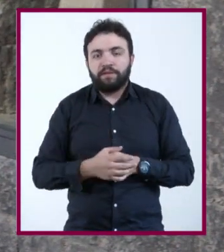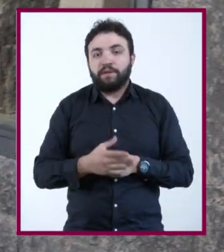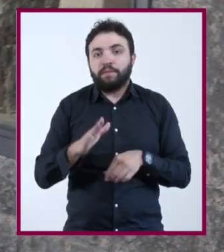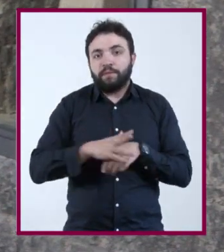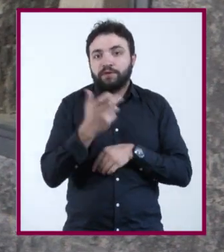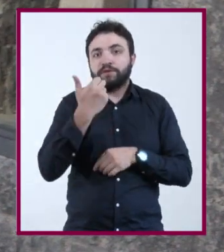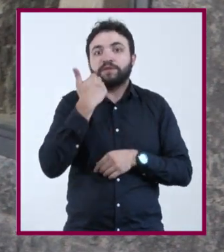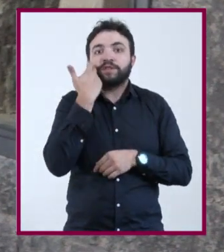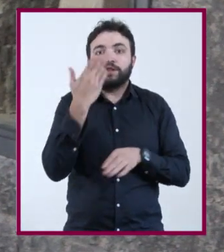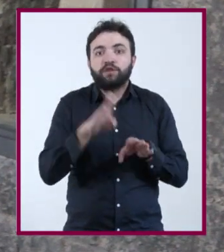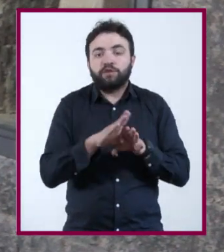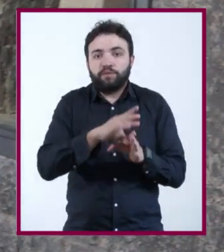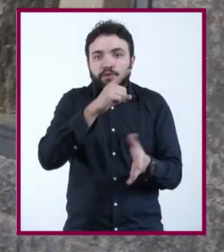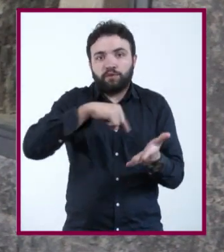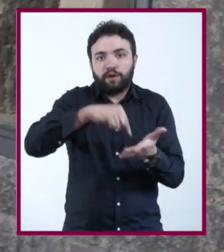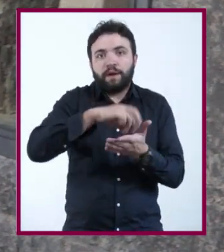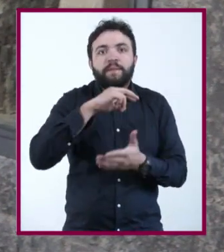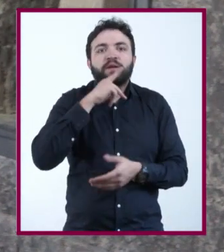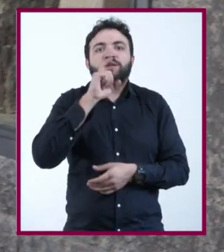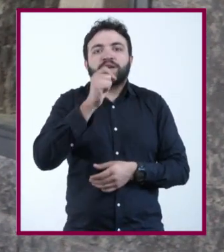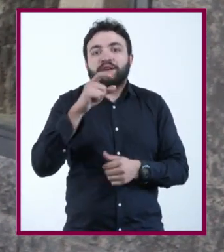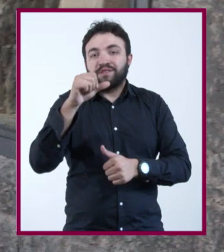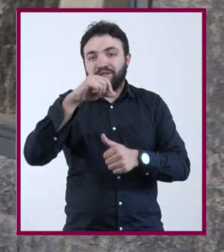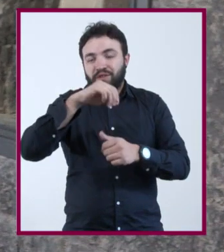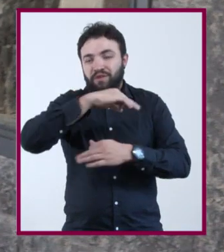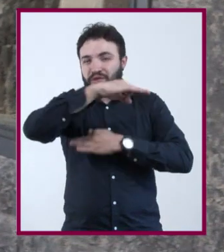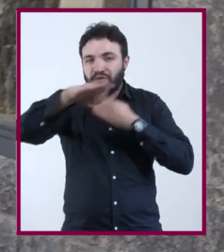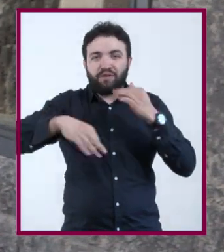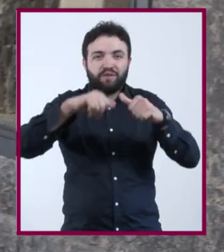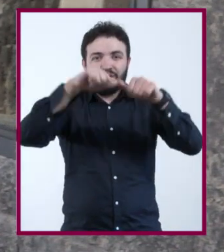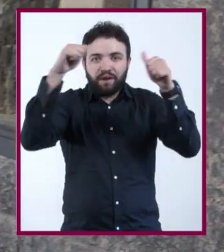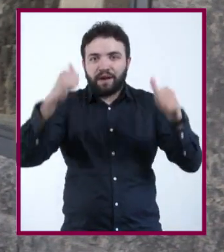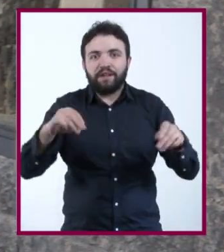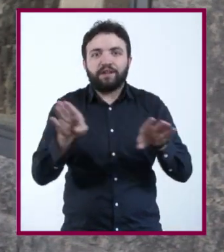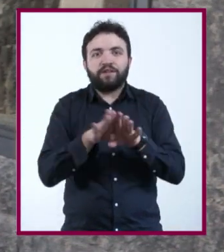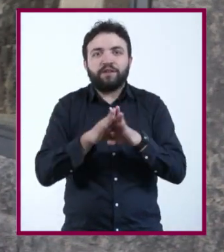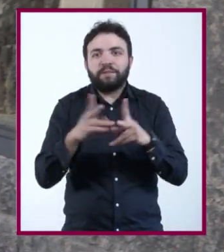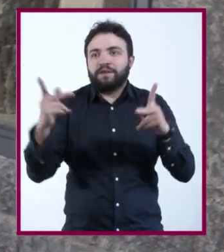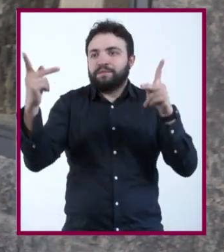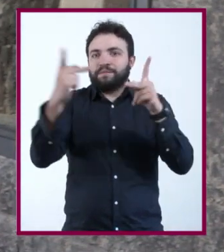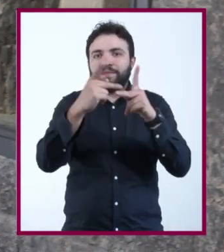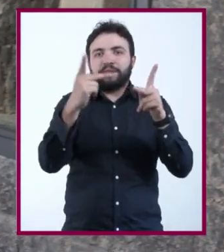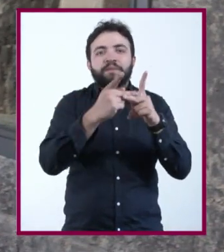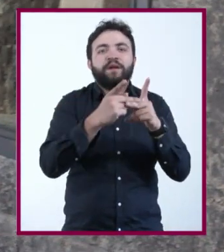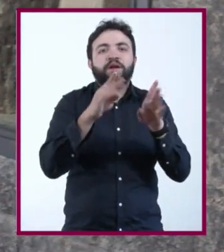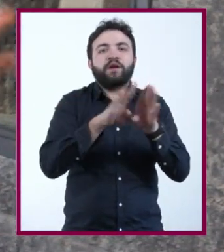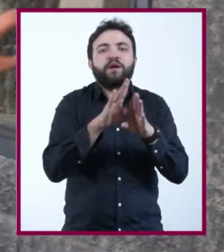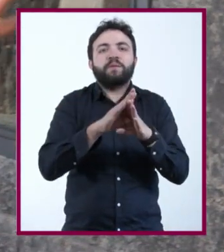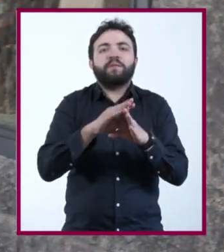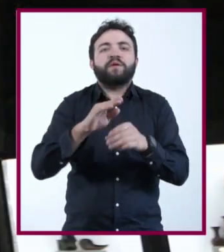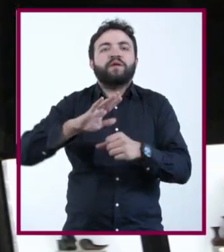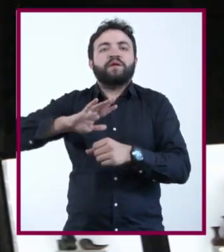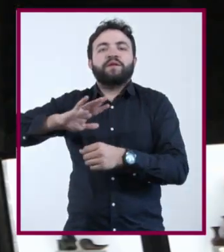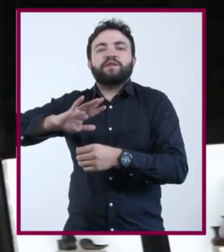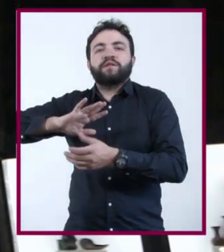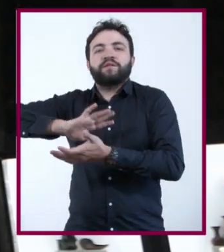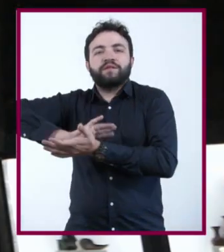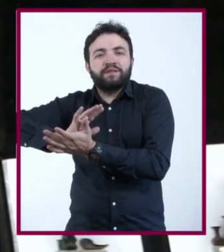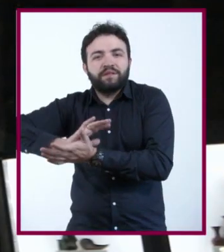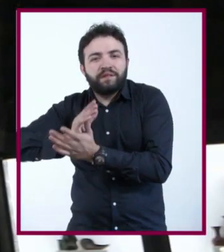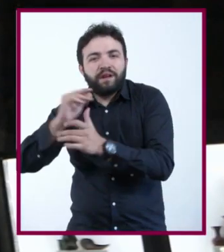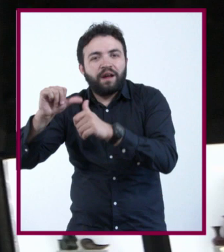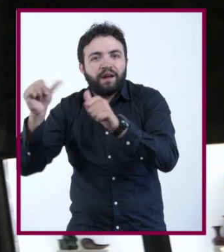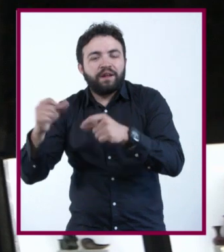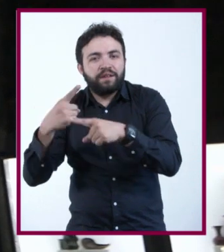artes estuvieran platicando y que no hubiera esta pretensión entre arte mayor y arte menor, que